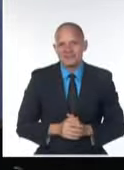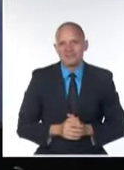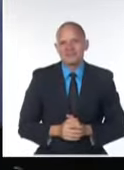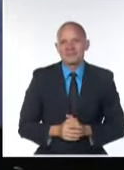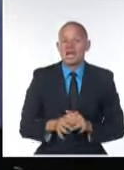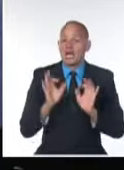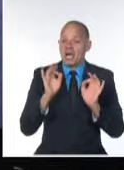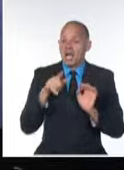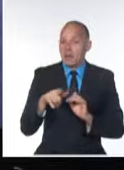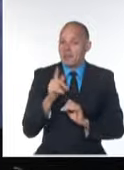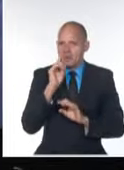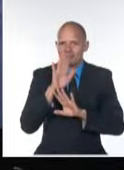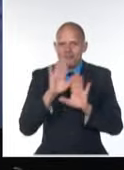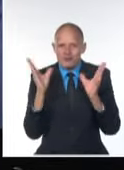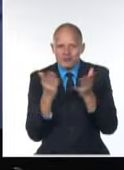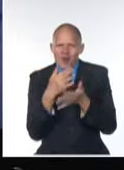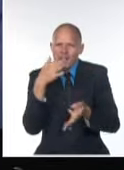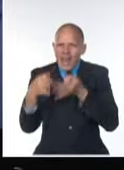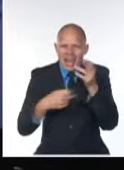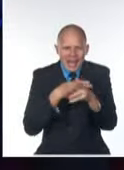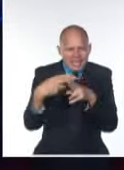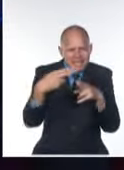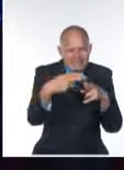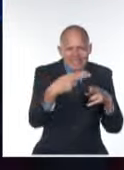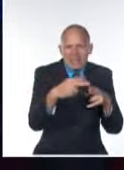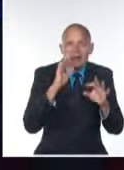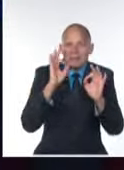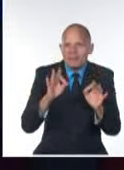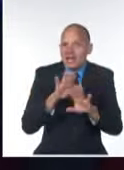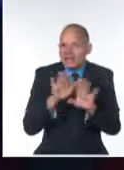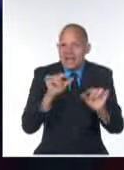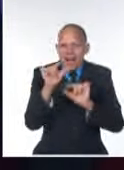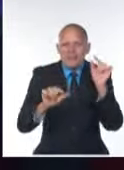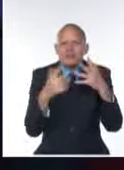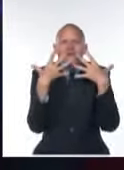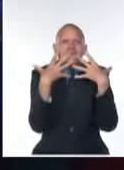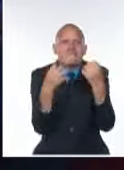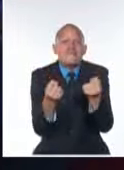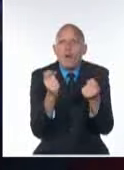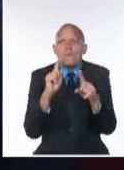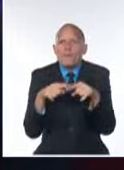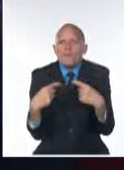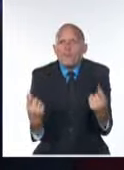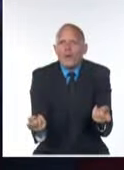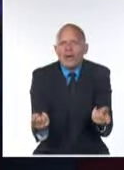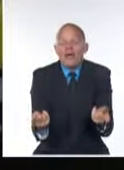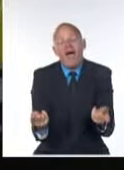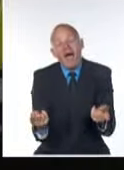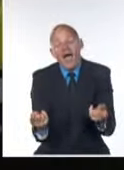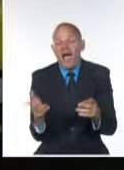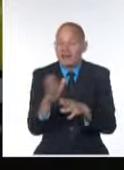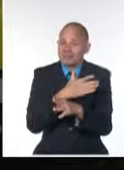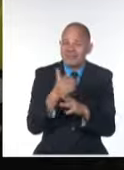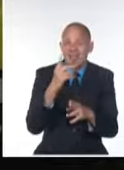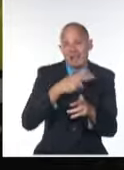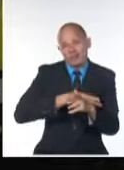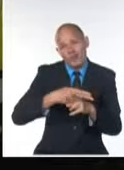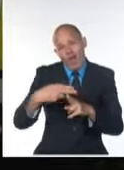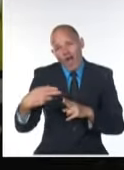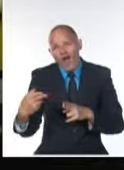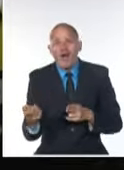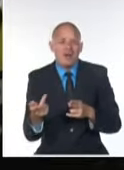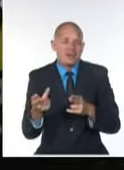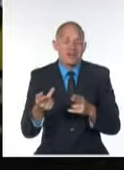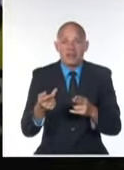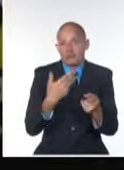Magda González Grau y guión de Amílcar Zalati ha conquistado a la audiencia no solo por su discurso coherente, reflejo de varias situaciones